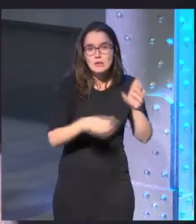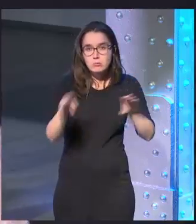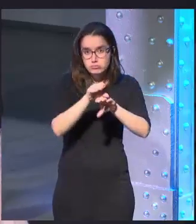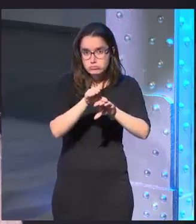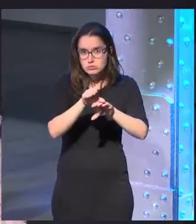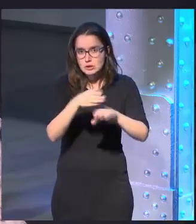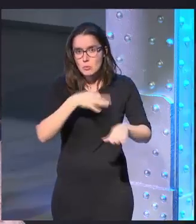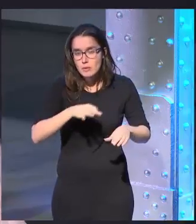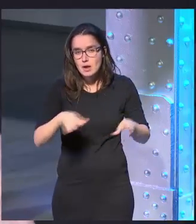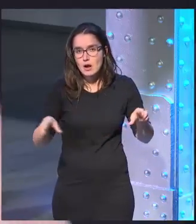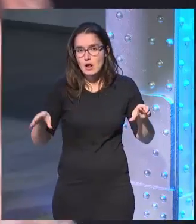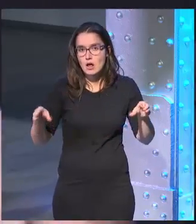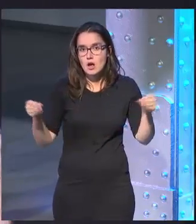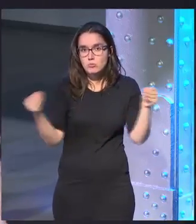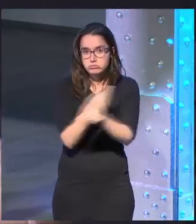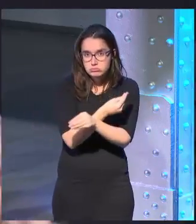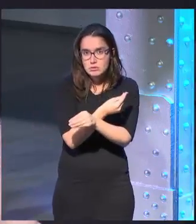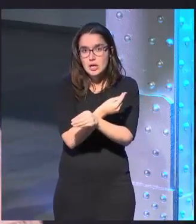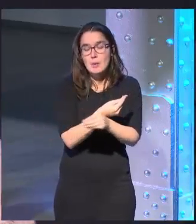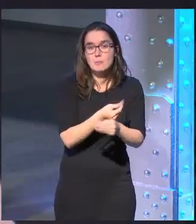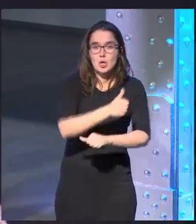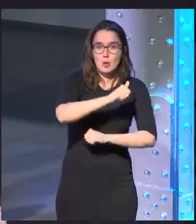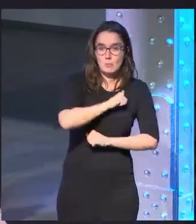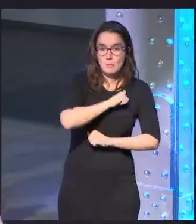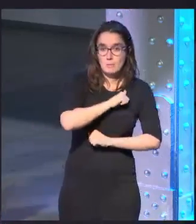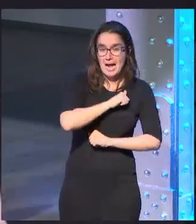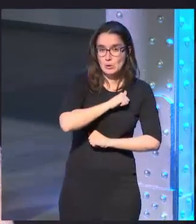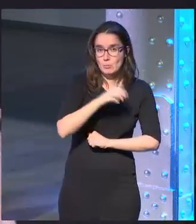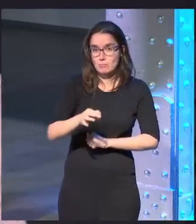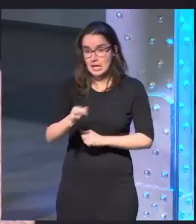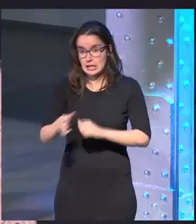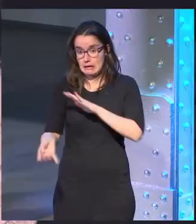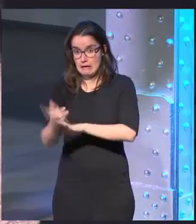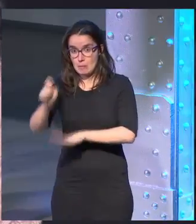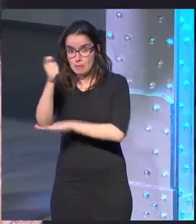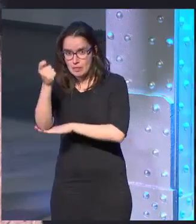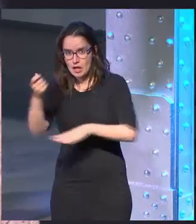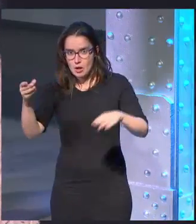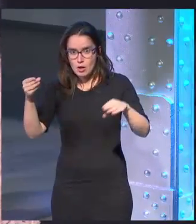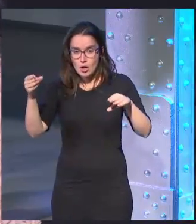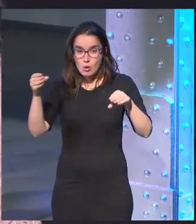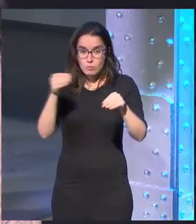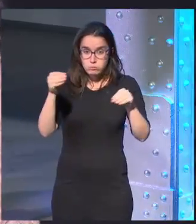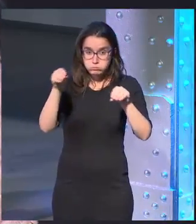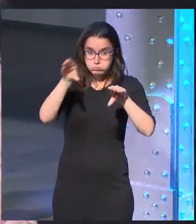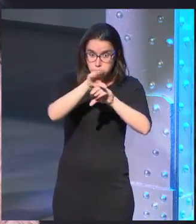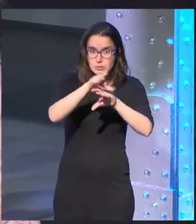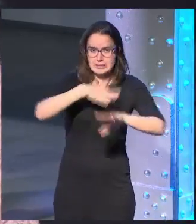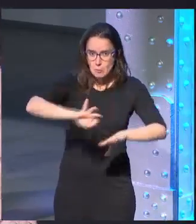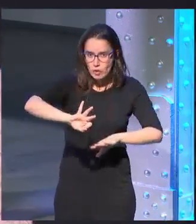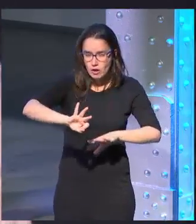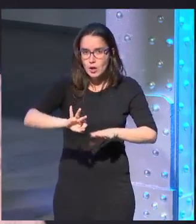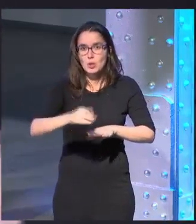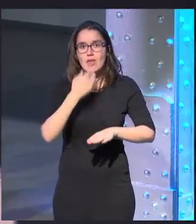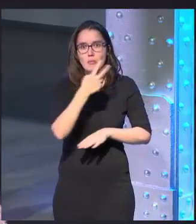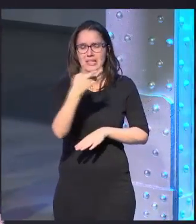hubiera incompatibilidades entre la prestación por desempleo, el inicio de una actividad emprendedora, eso y todo esto en un primer estadio dirigido a menores de